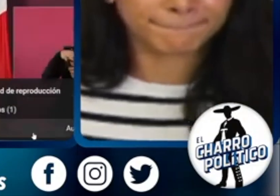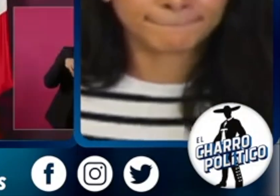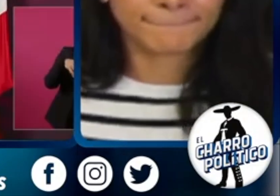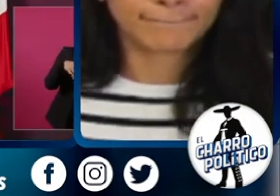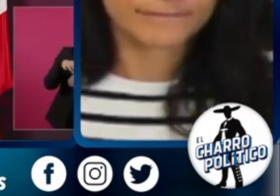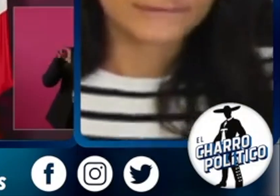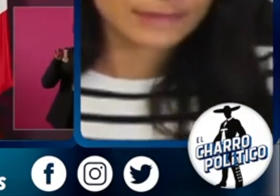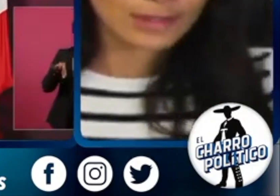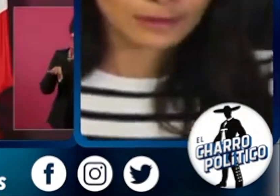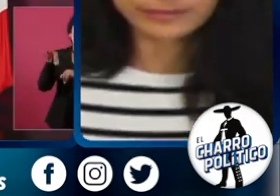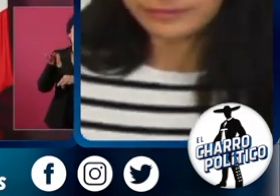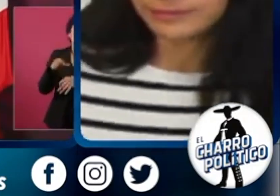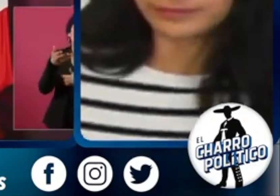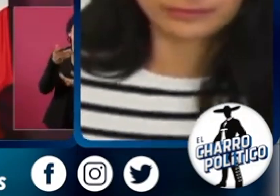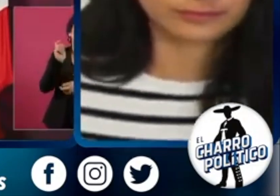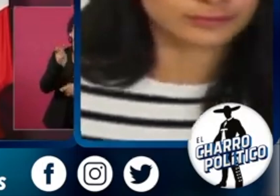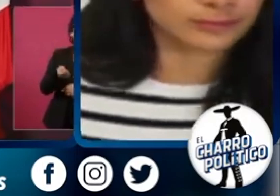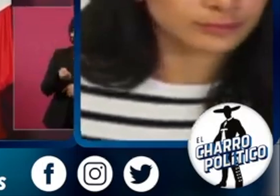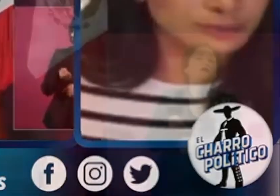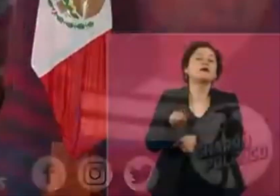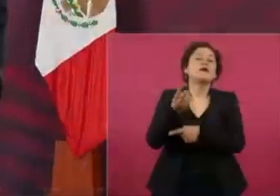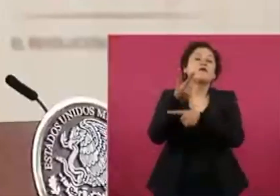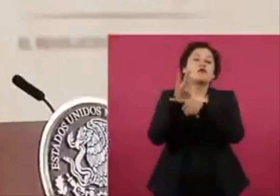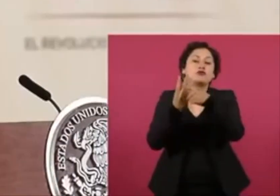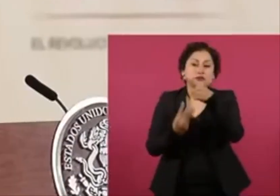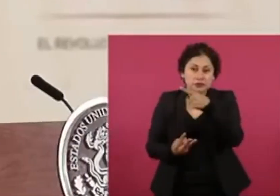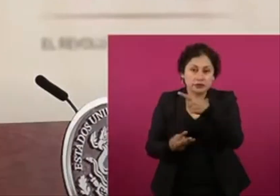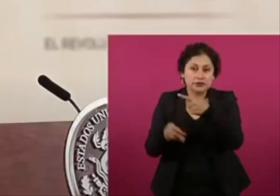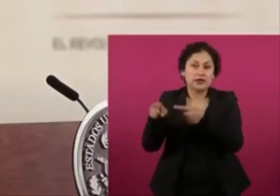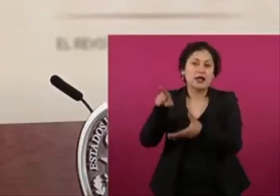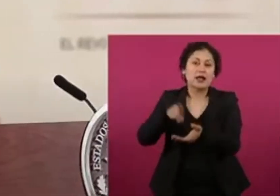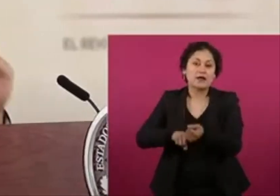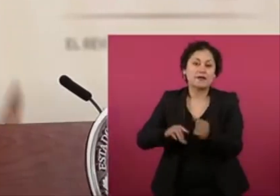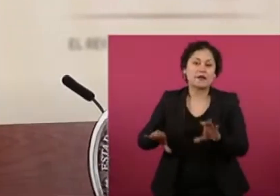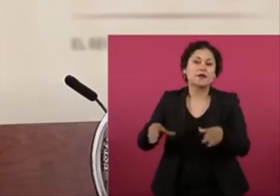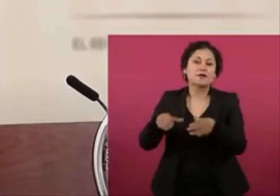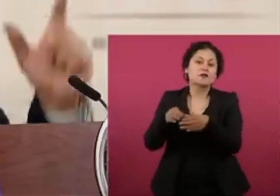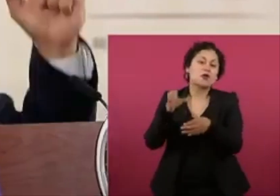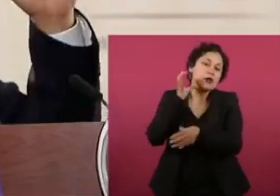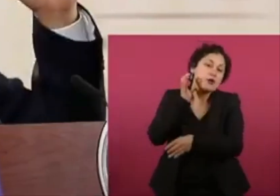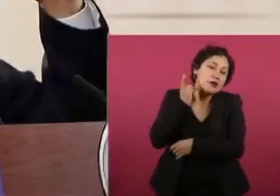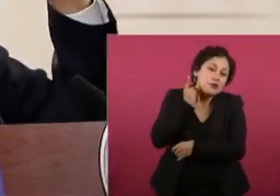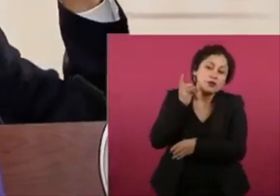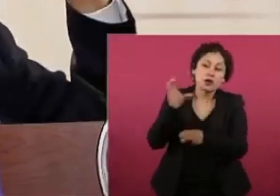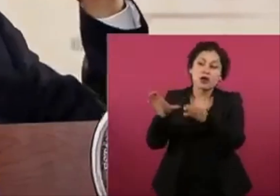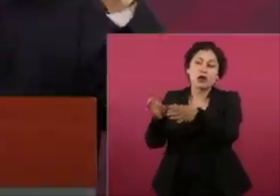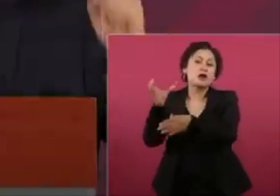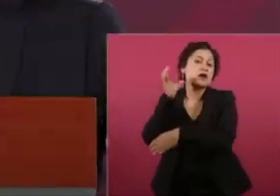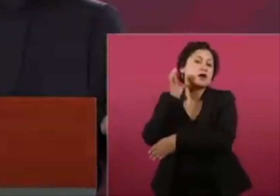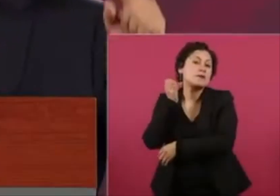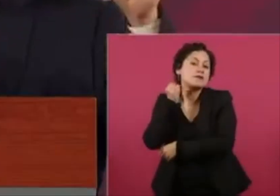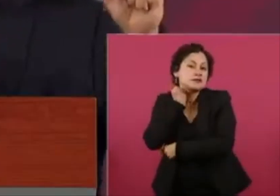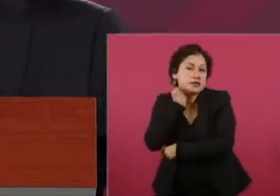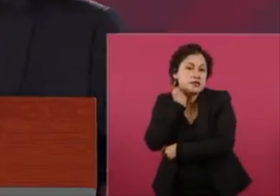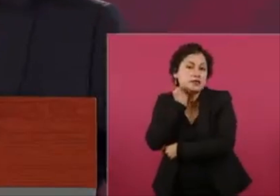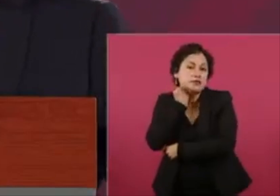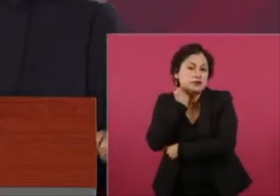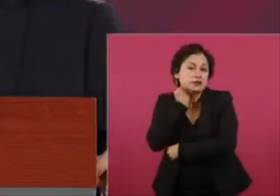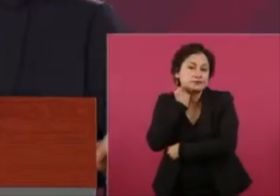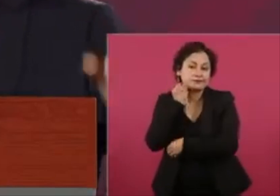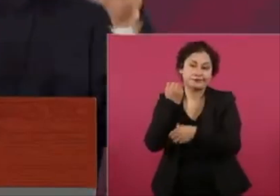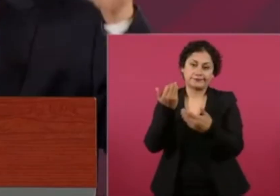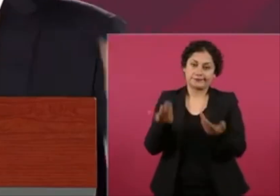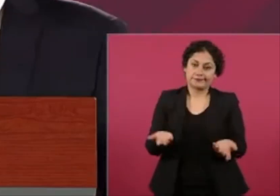2/3 partes, tanto en la Cámara de Diputados como en la Cámara de Senadores. Por eso es muy importante la